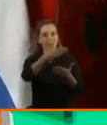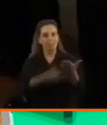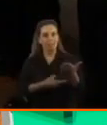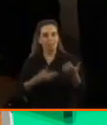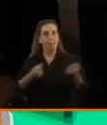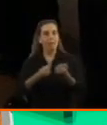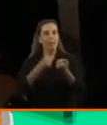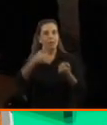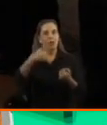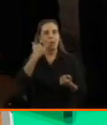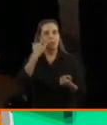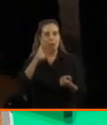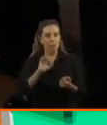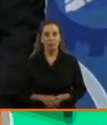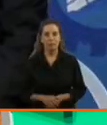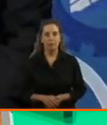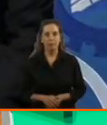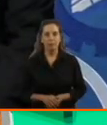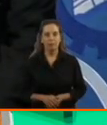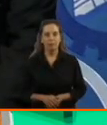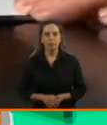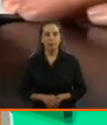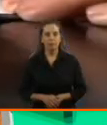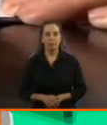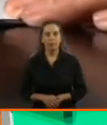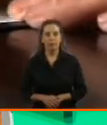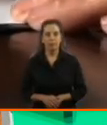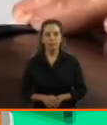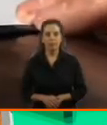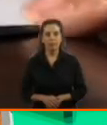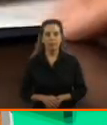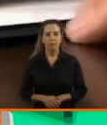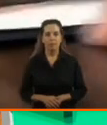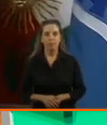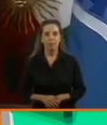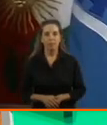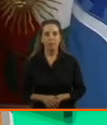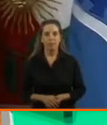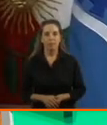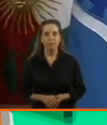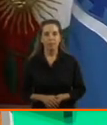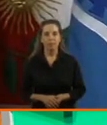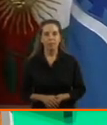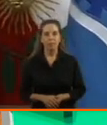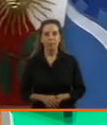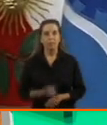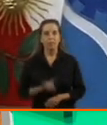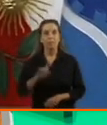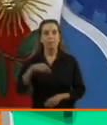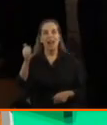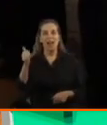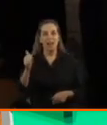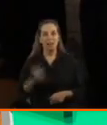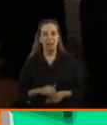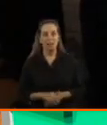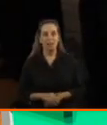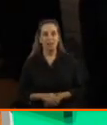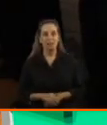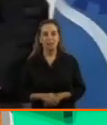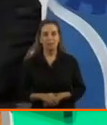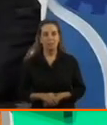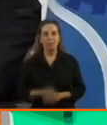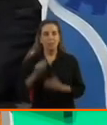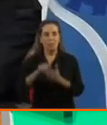insistencia de mantener la atención, pero no queda claro de qué manera va a votar si es que el partido con el que ha sacado